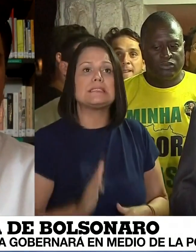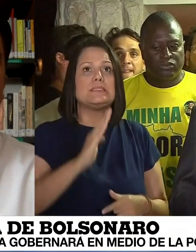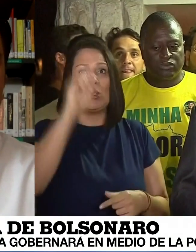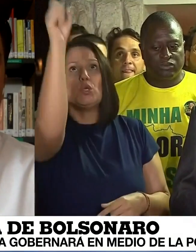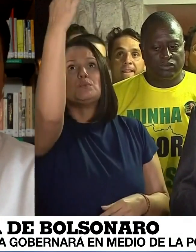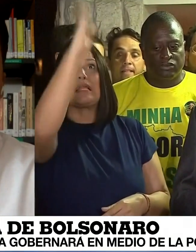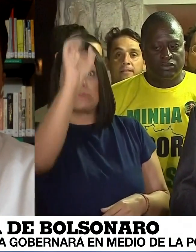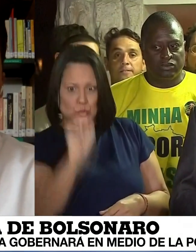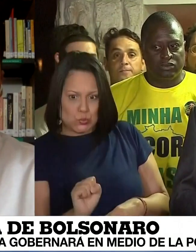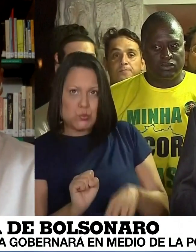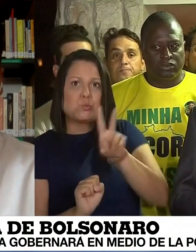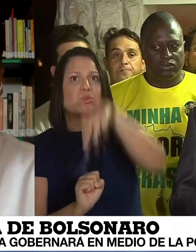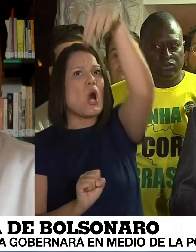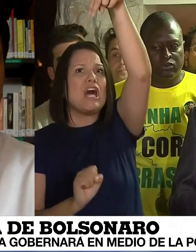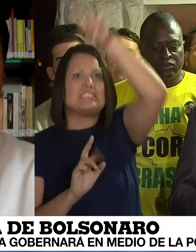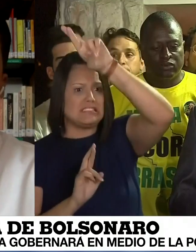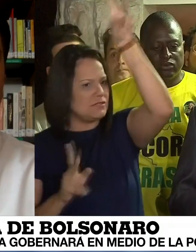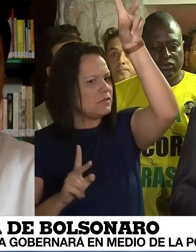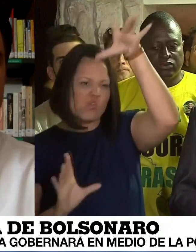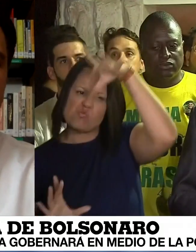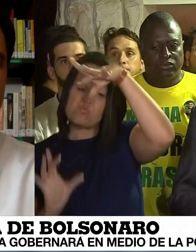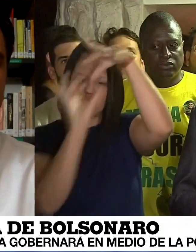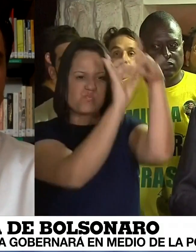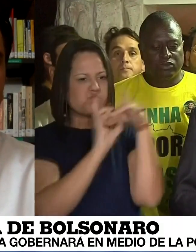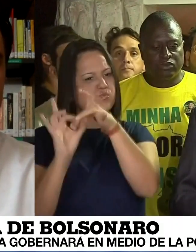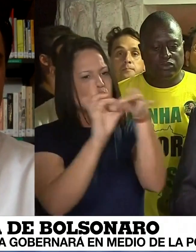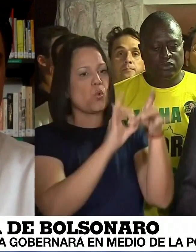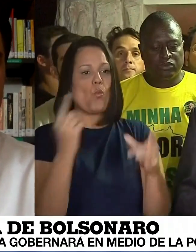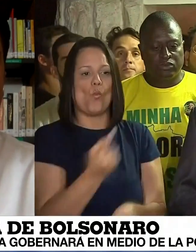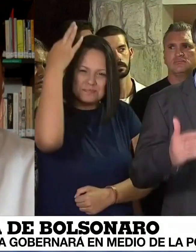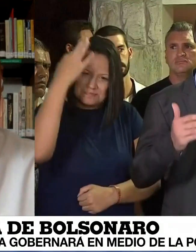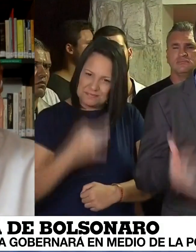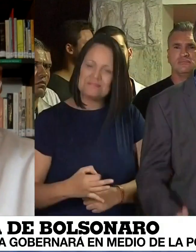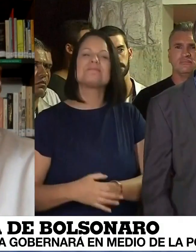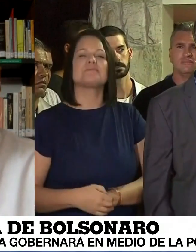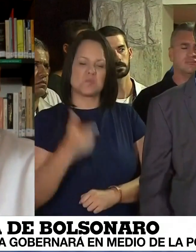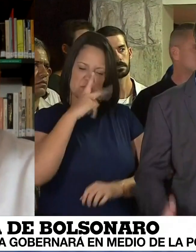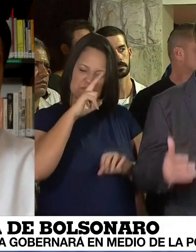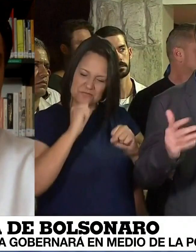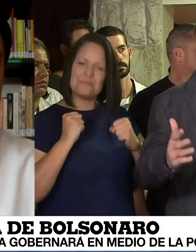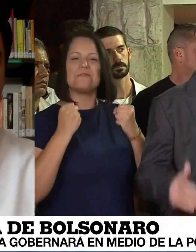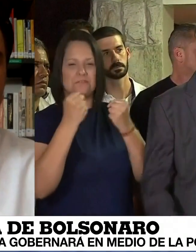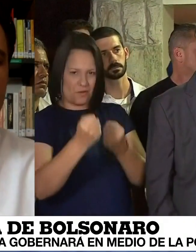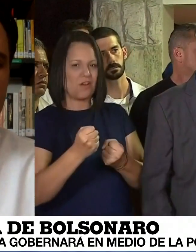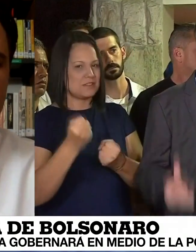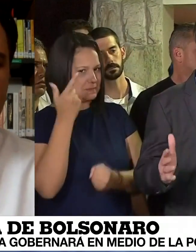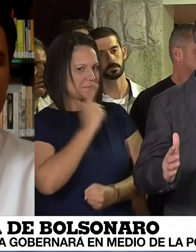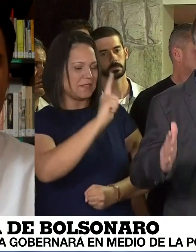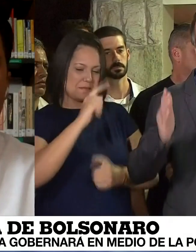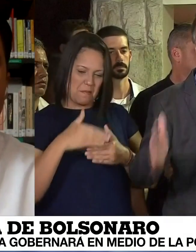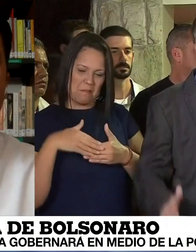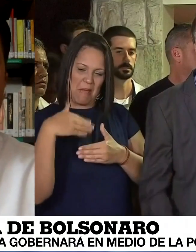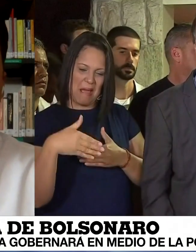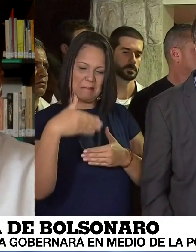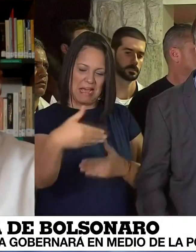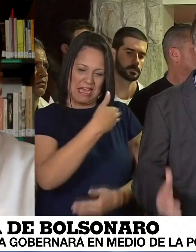discutió en el vídeo viral que salió aquí en brasil entonces de jair bolsonaro en su primer discurso después de